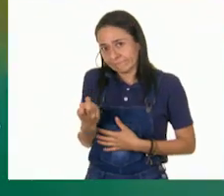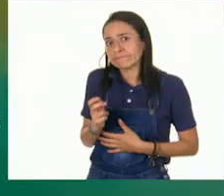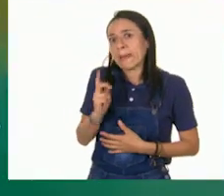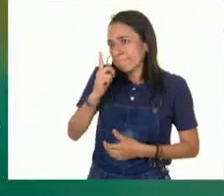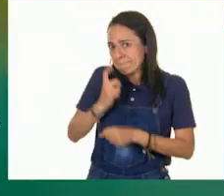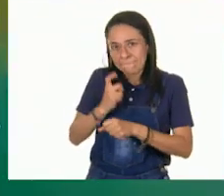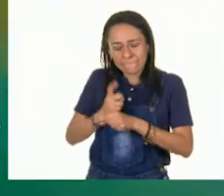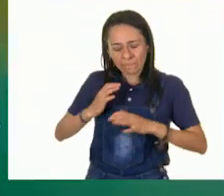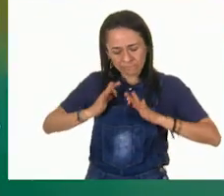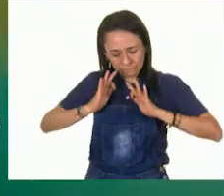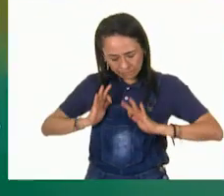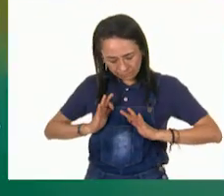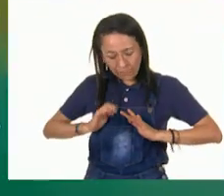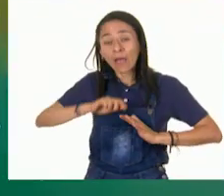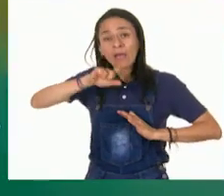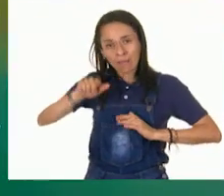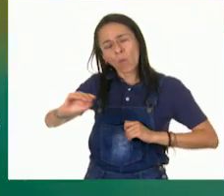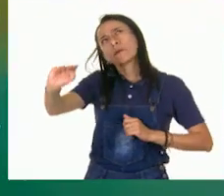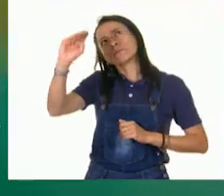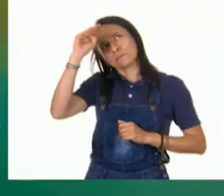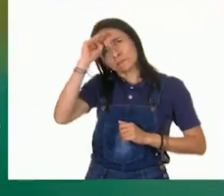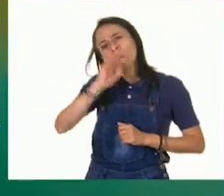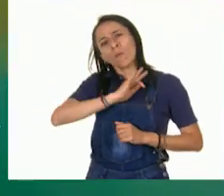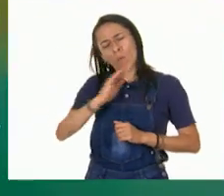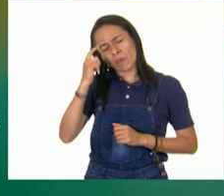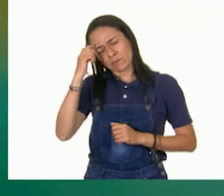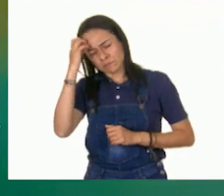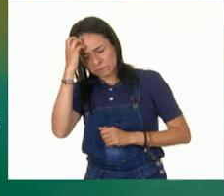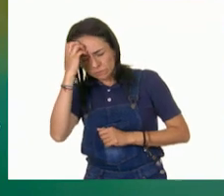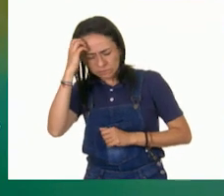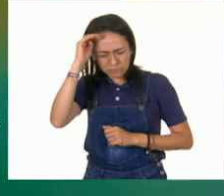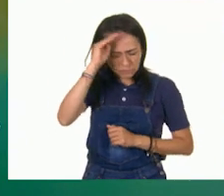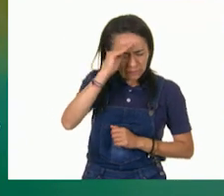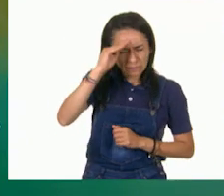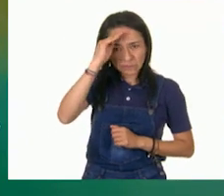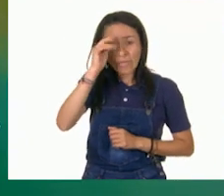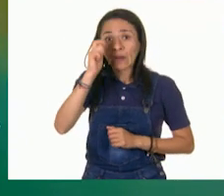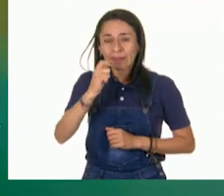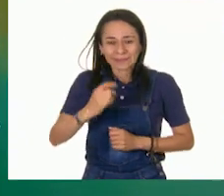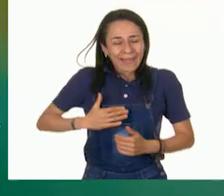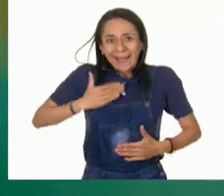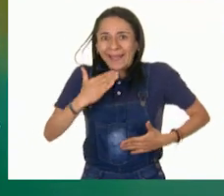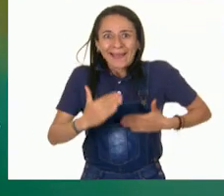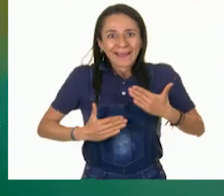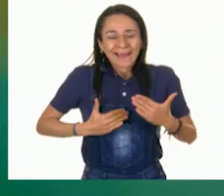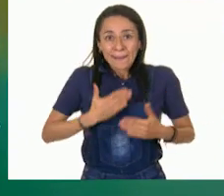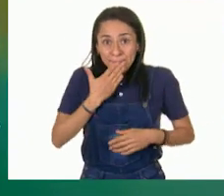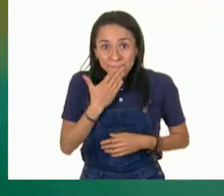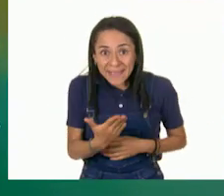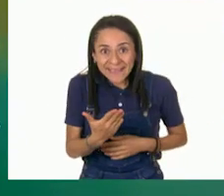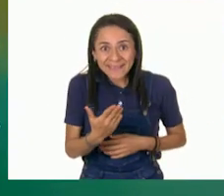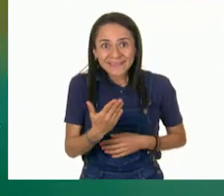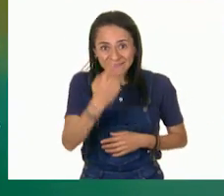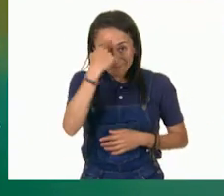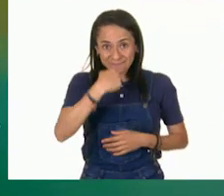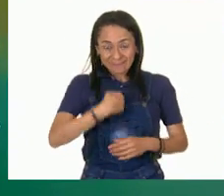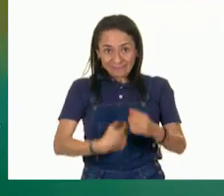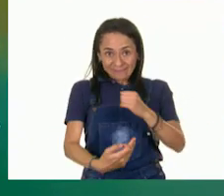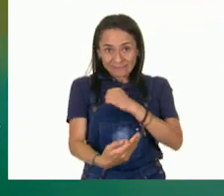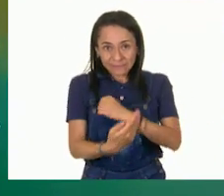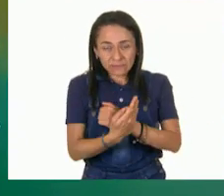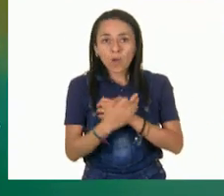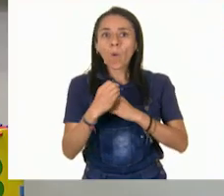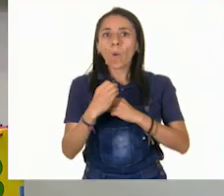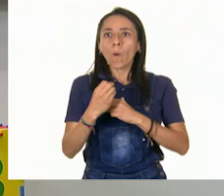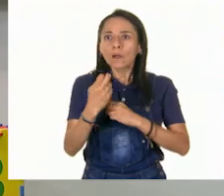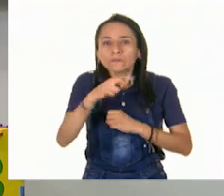está ayudando, puedes pensarlo tú, o te está poniendo en peligro o en problemas. Muy bien. Sí, cuando